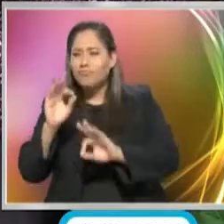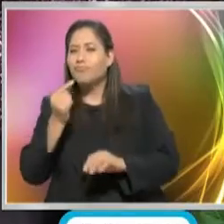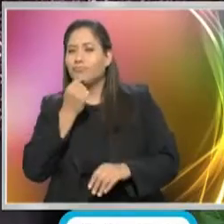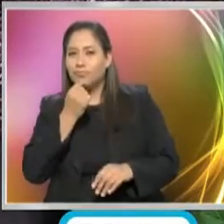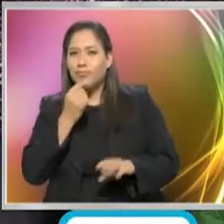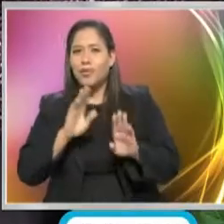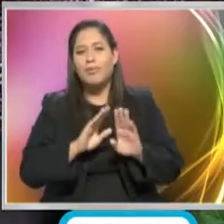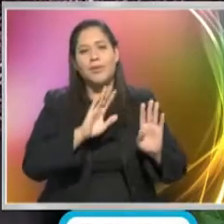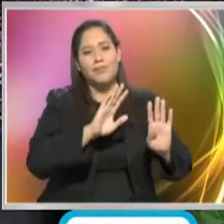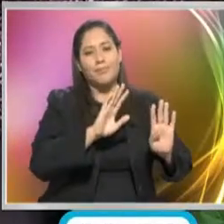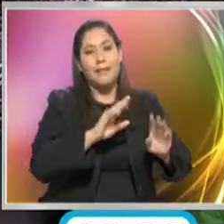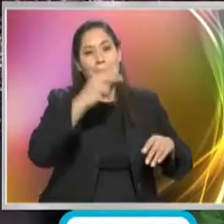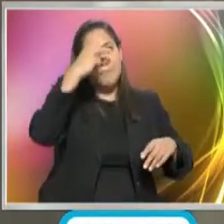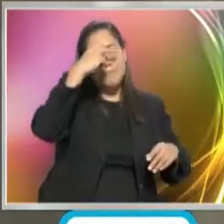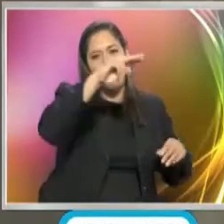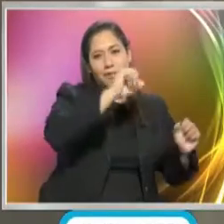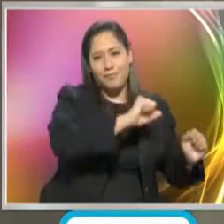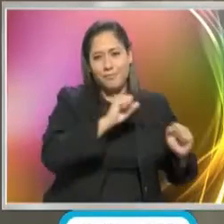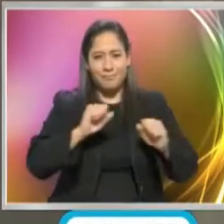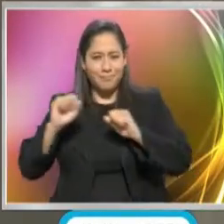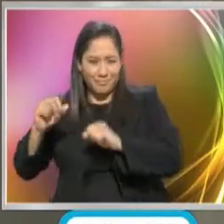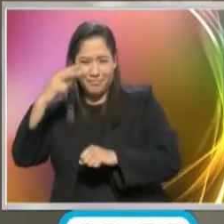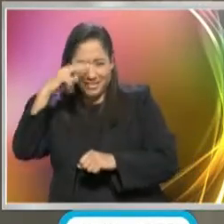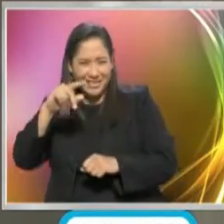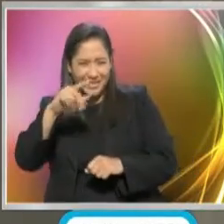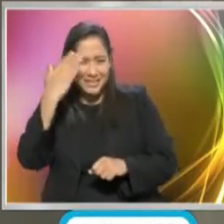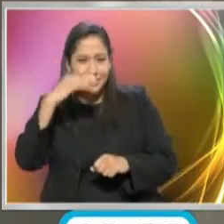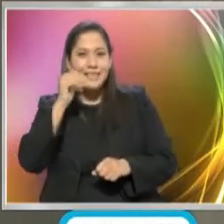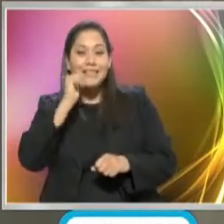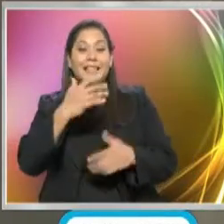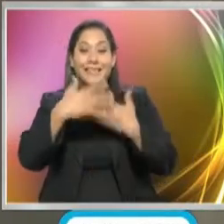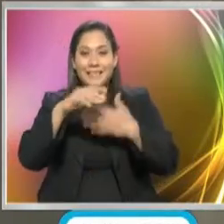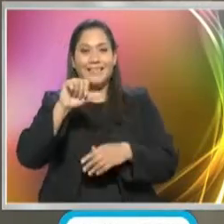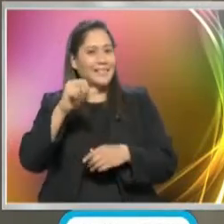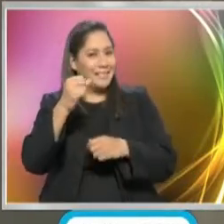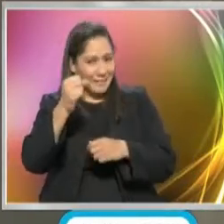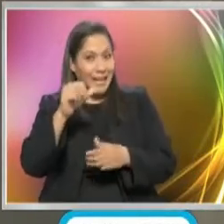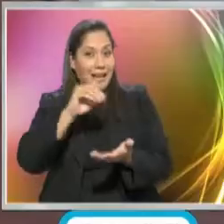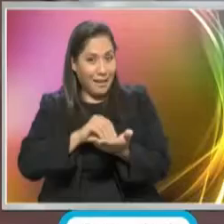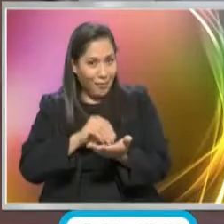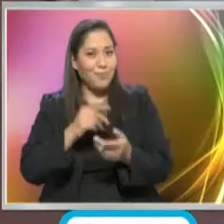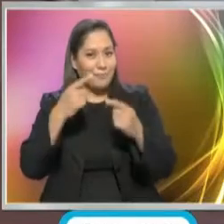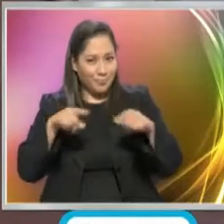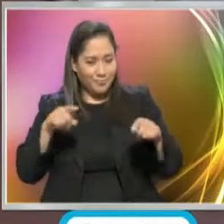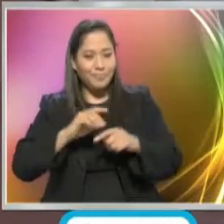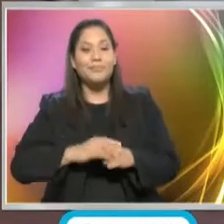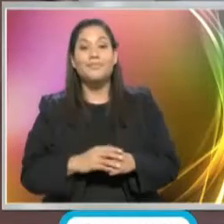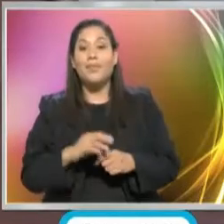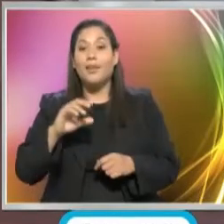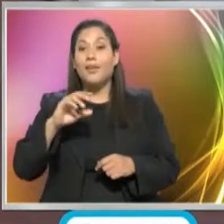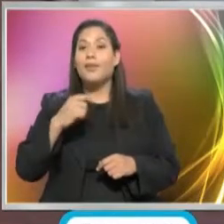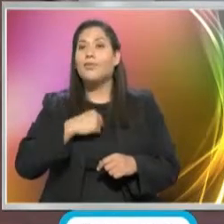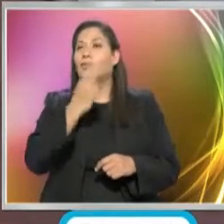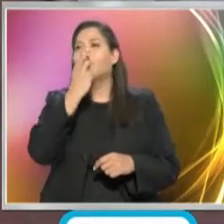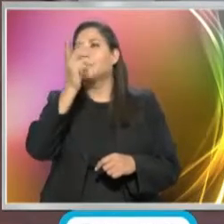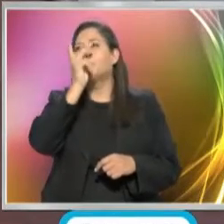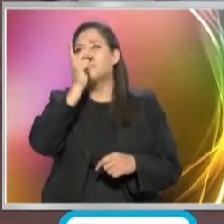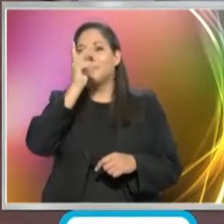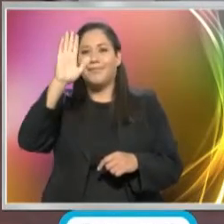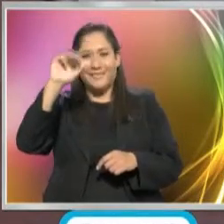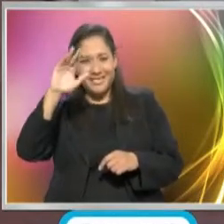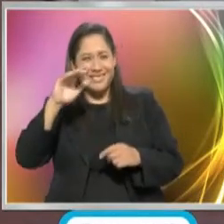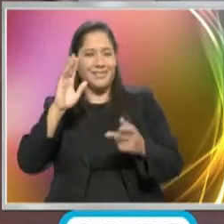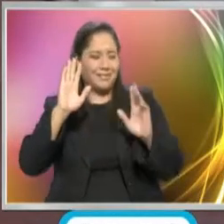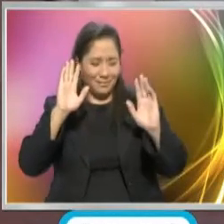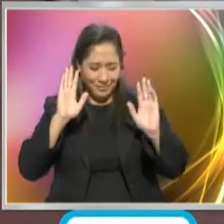dijiste Cocorito, México, que la seguimos escuchando cada 15 y 16 de septiembre, ¿no? ¿Cierto? Hoy tengo que decir Cada día del padre.